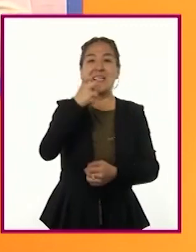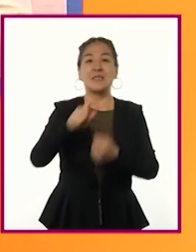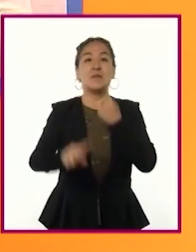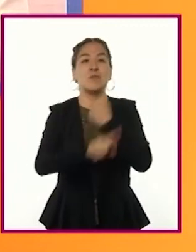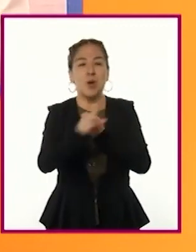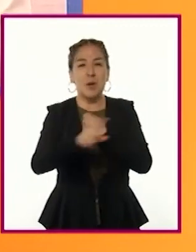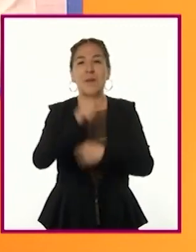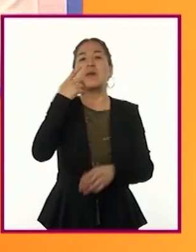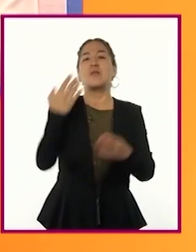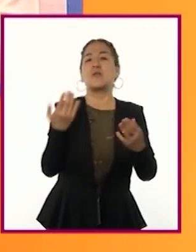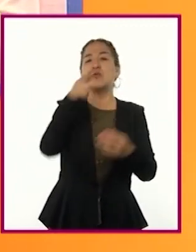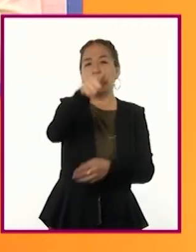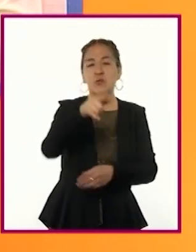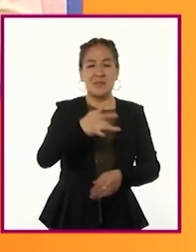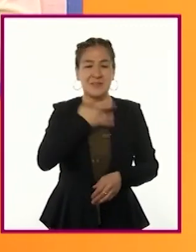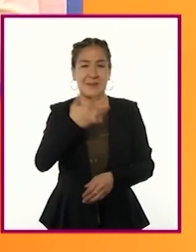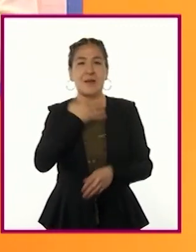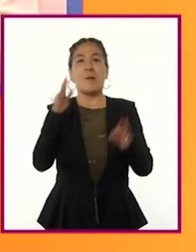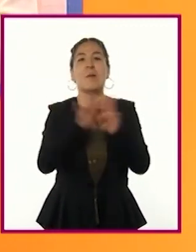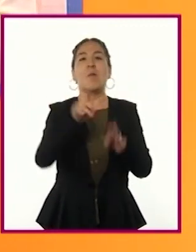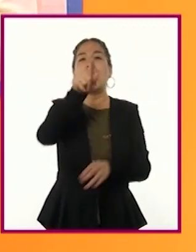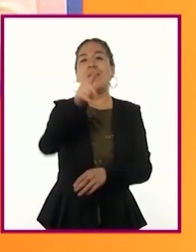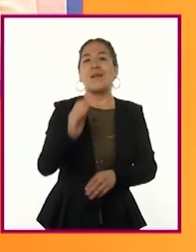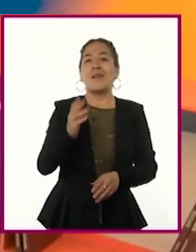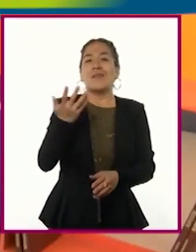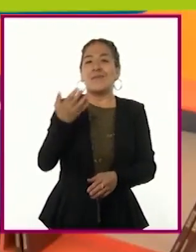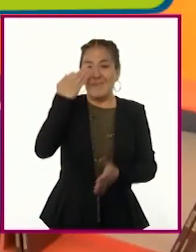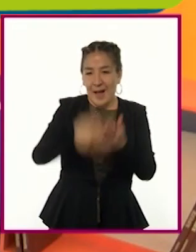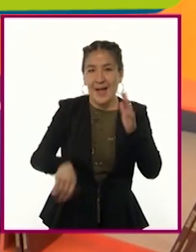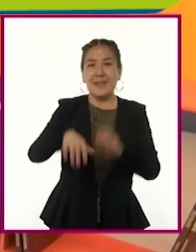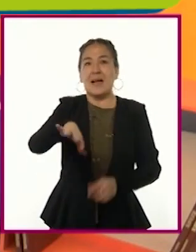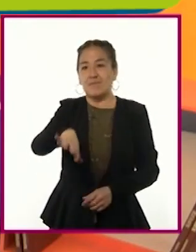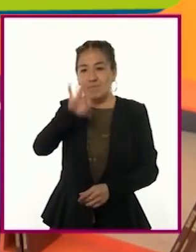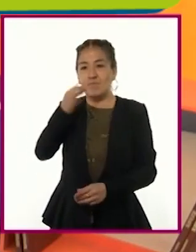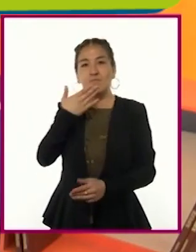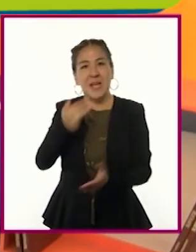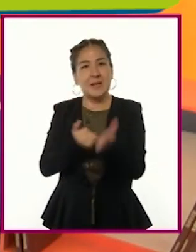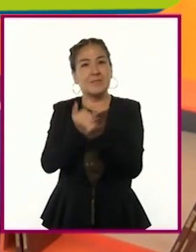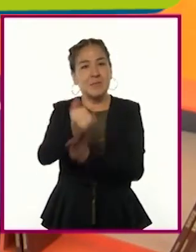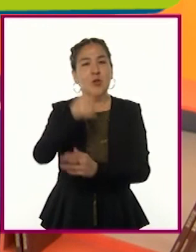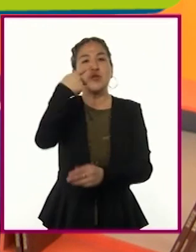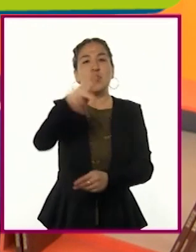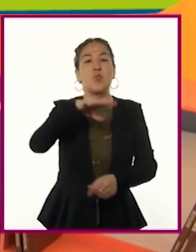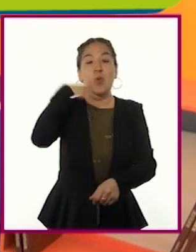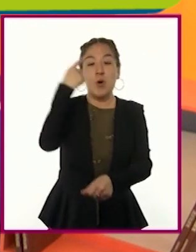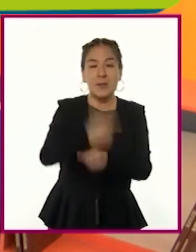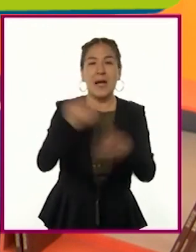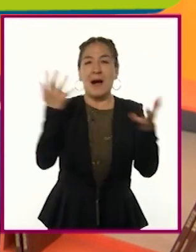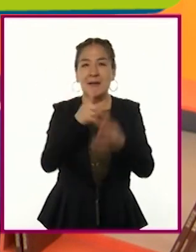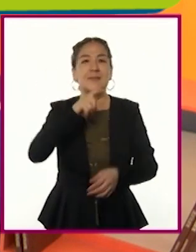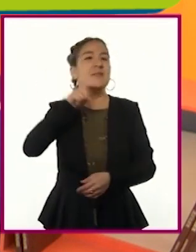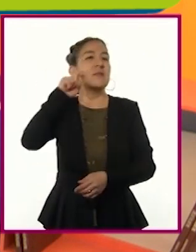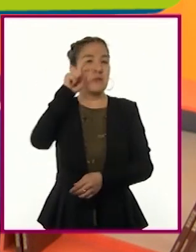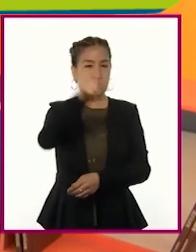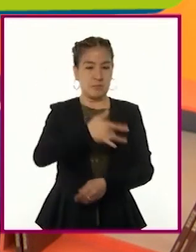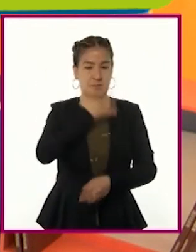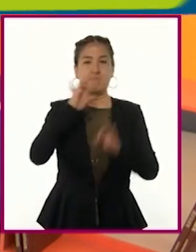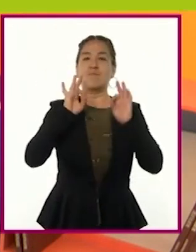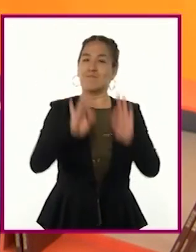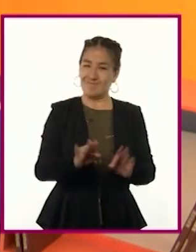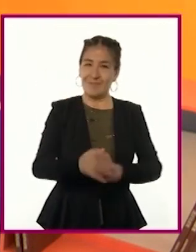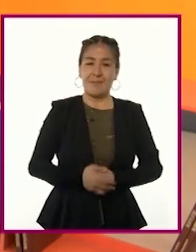sexual sea involuntario, desprotegido y no elegido. Hemos terminado por esta ocasión,